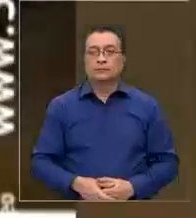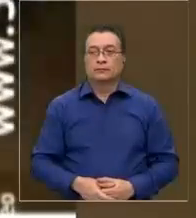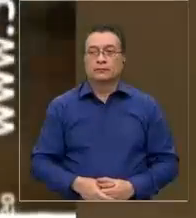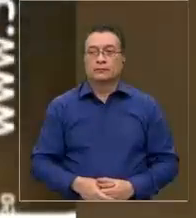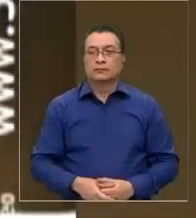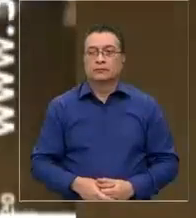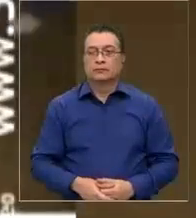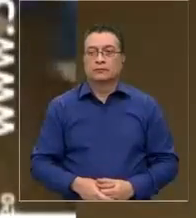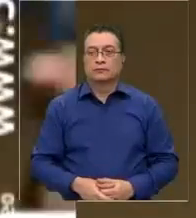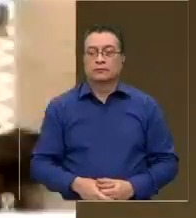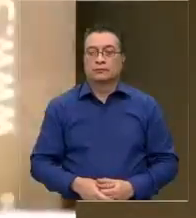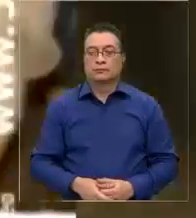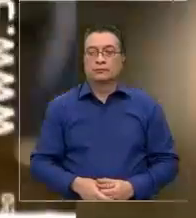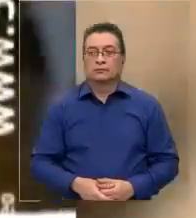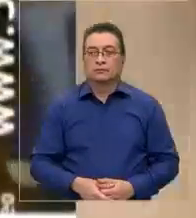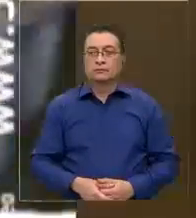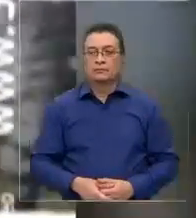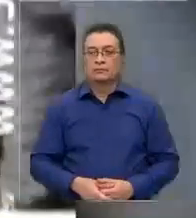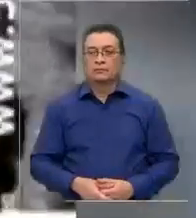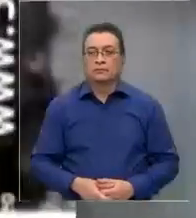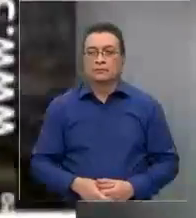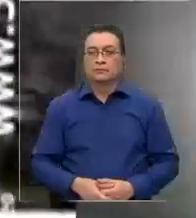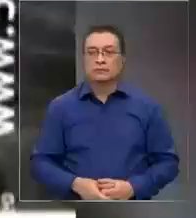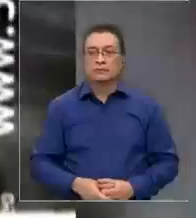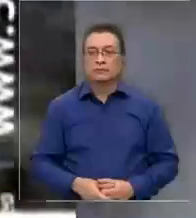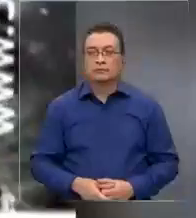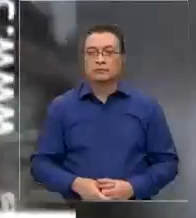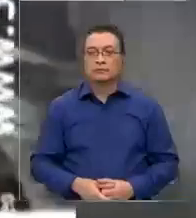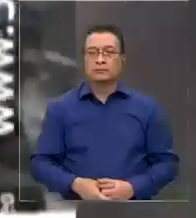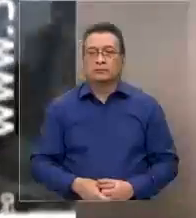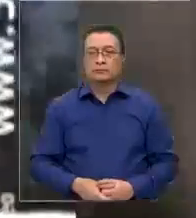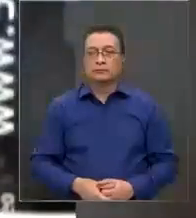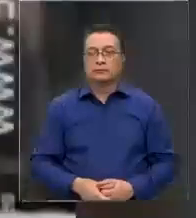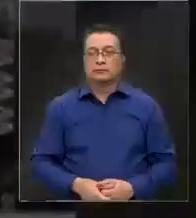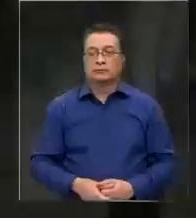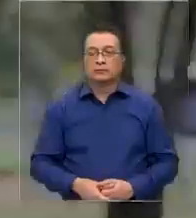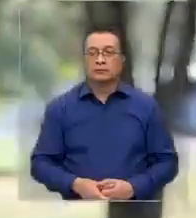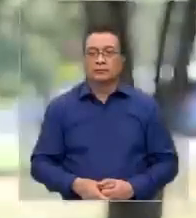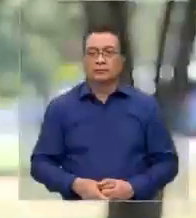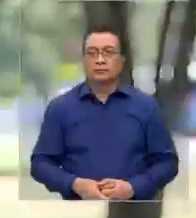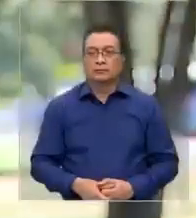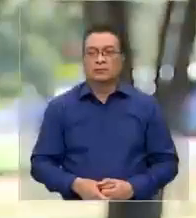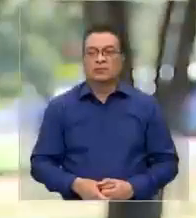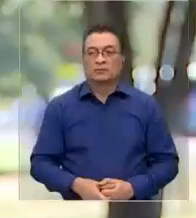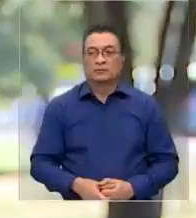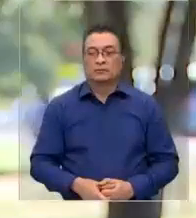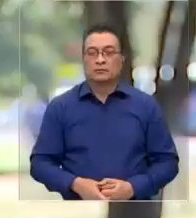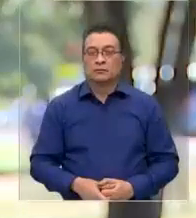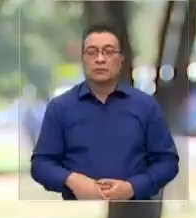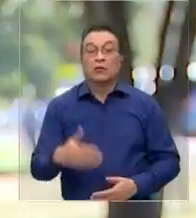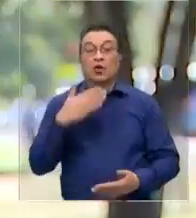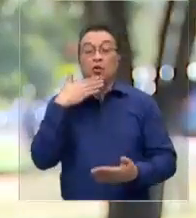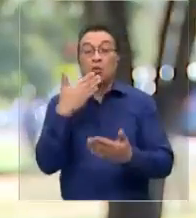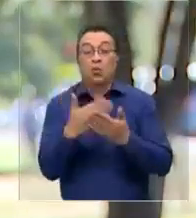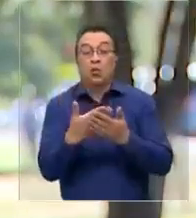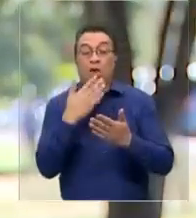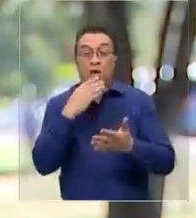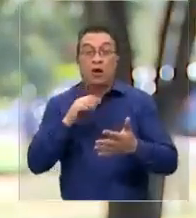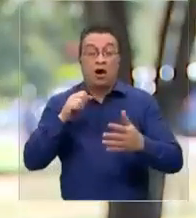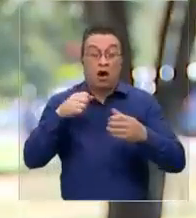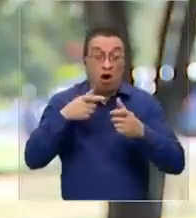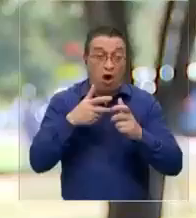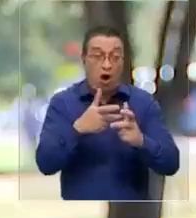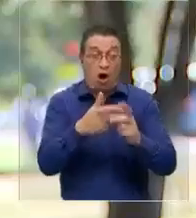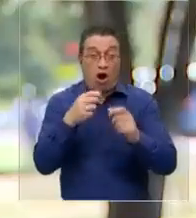Cuando viene la represión, vienen nuevas protestas aún